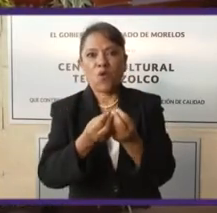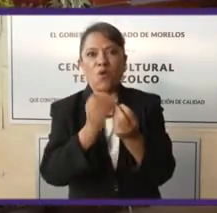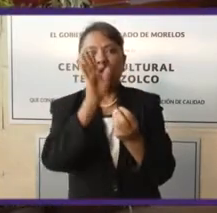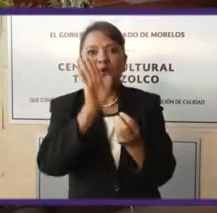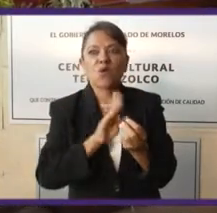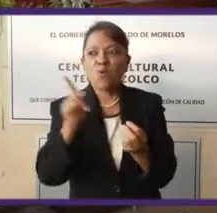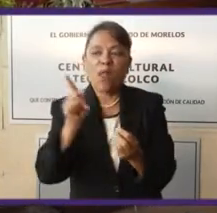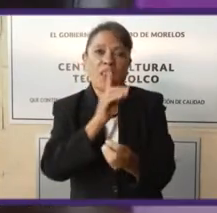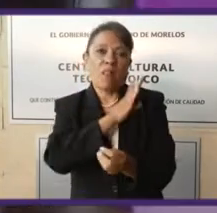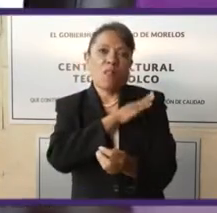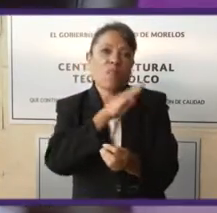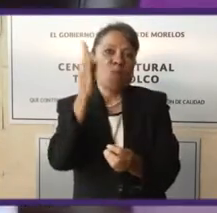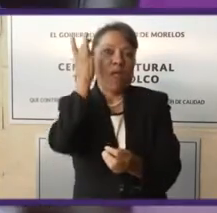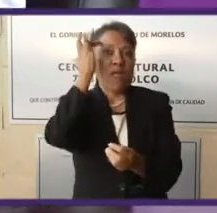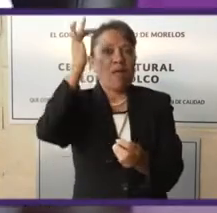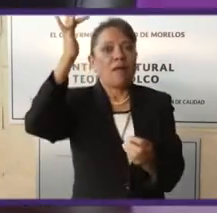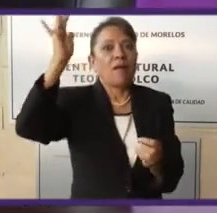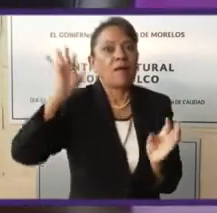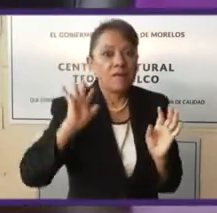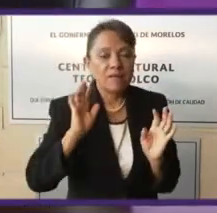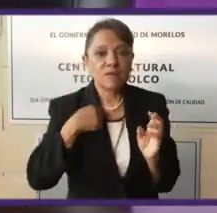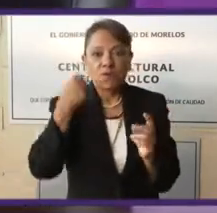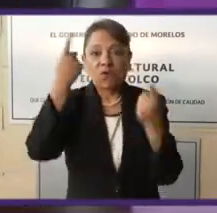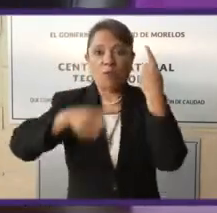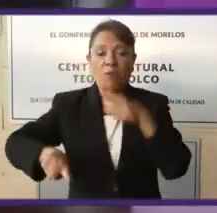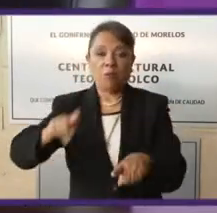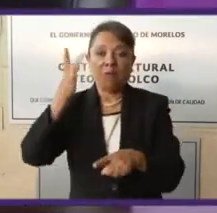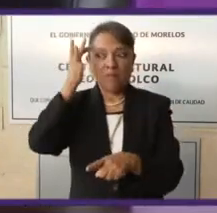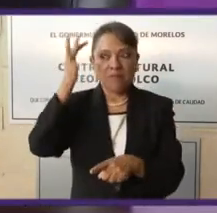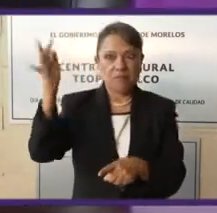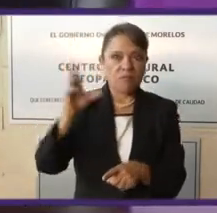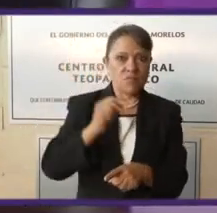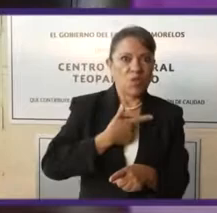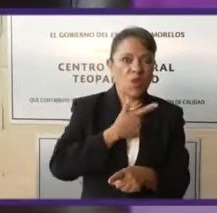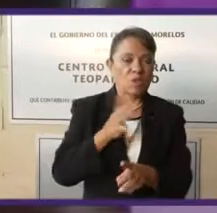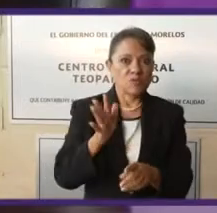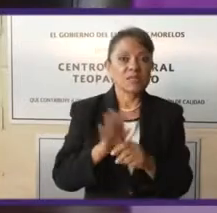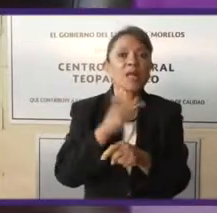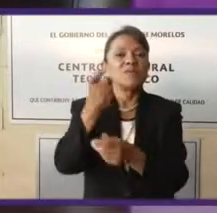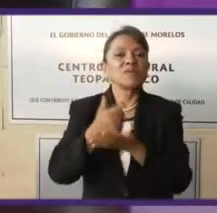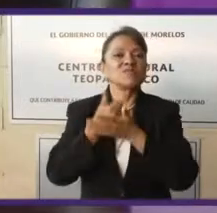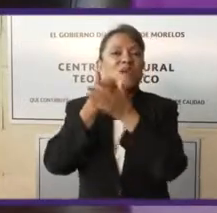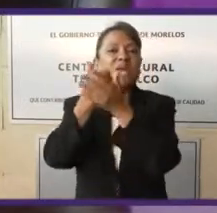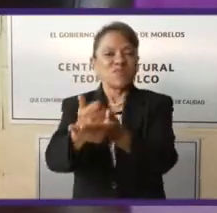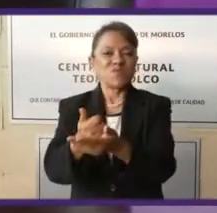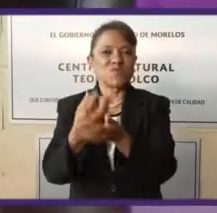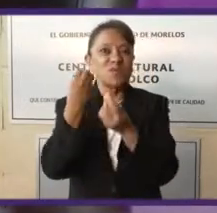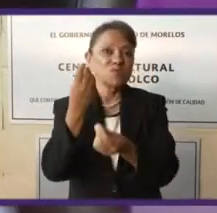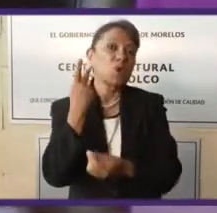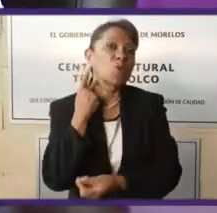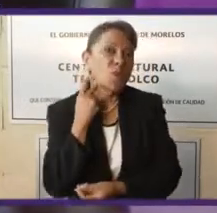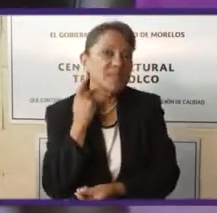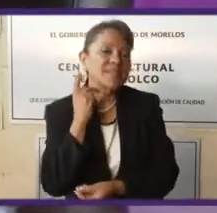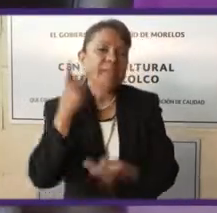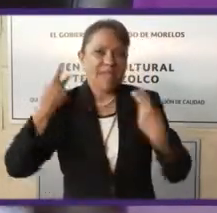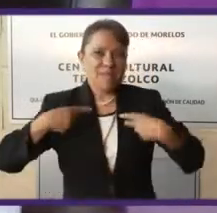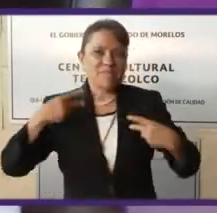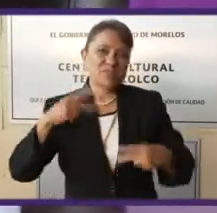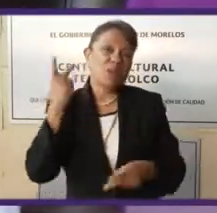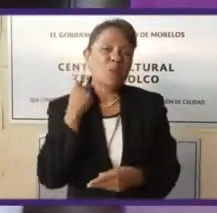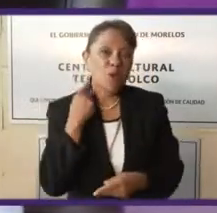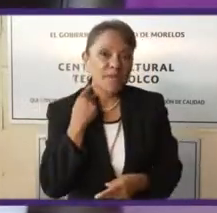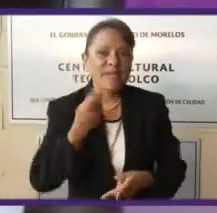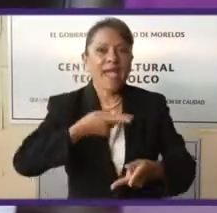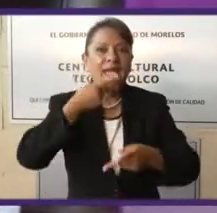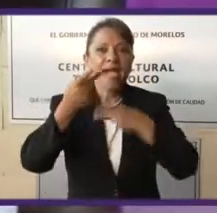mesianismo, a la visión autoritaria. Y creo que ayuda mucho a la política y a los políticos a hablar con claridad ciudadana. Es